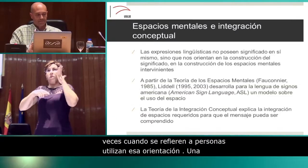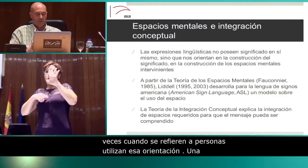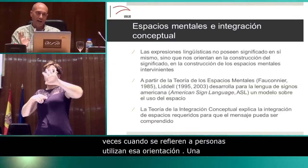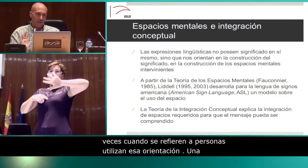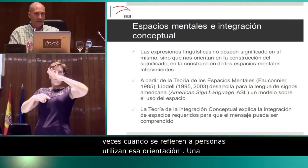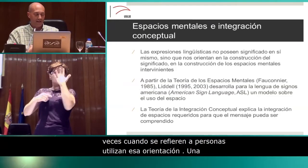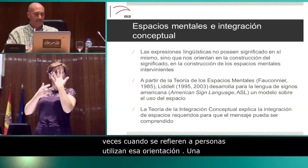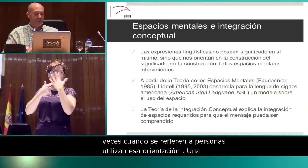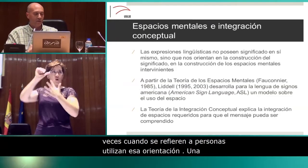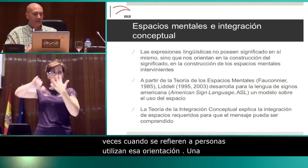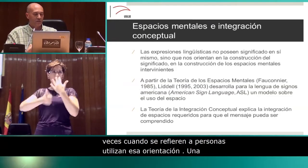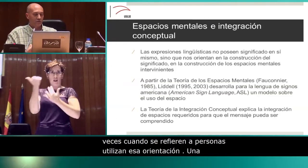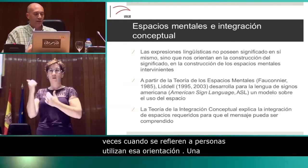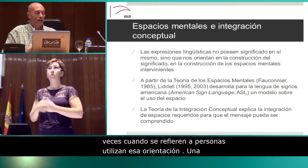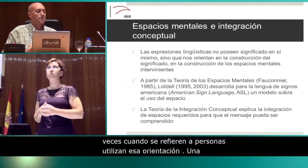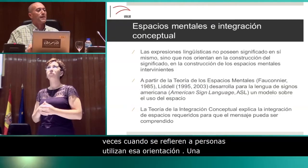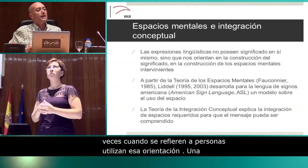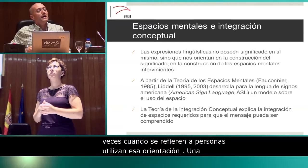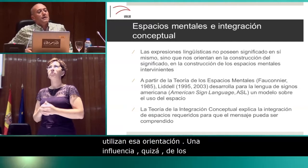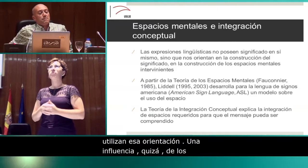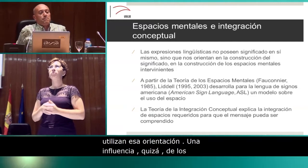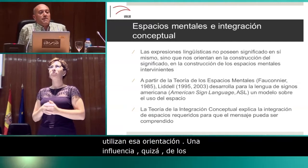O que hay variedad en la lengua de signos española.